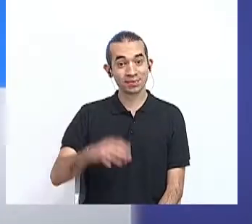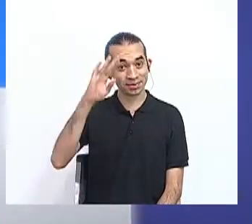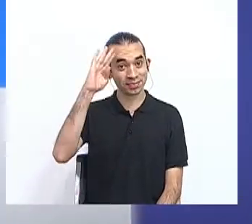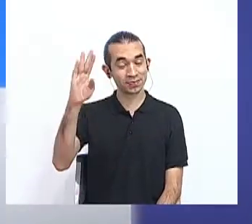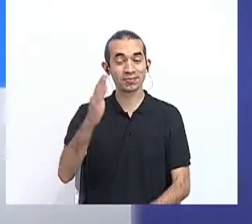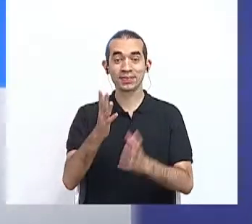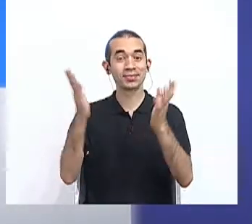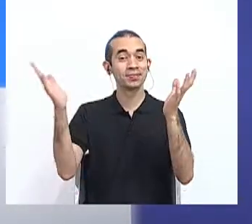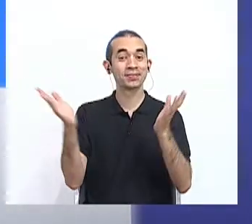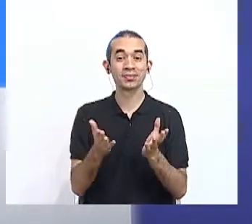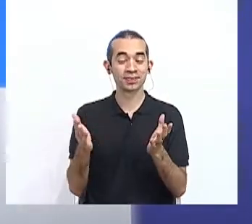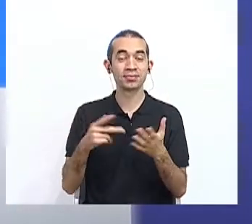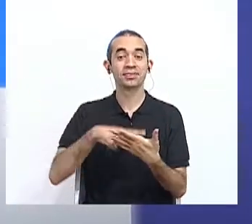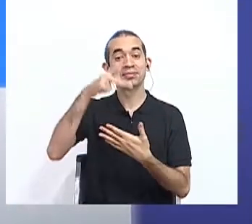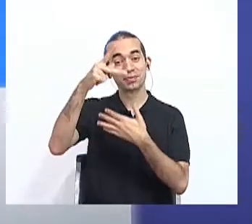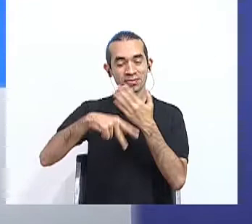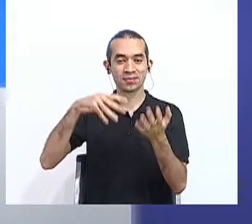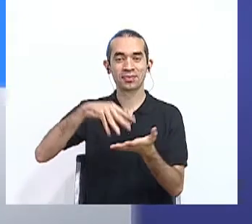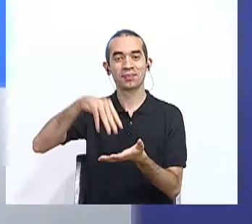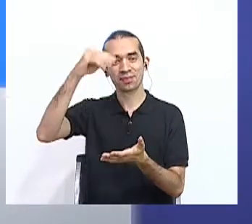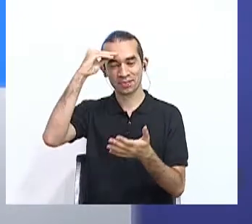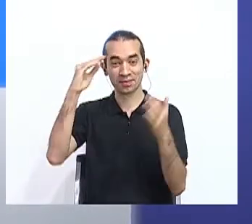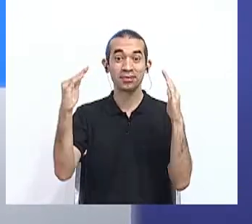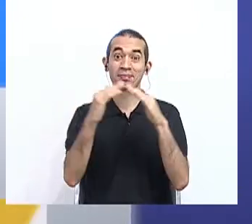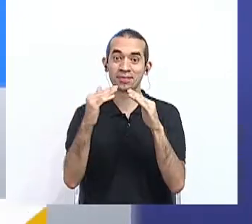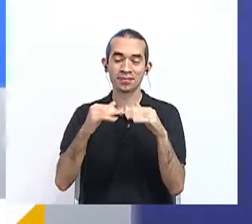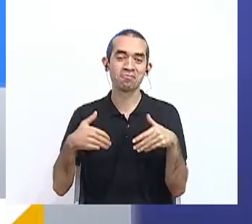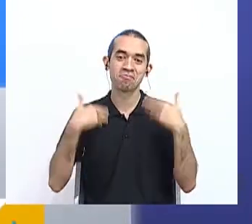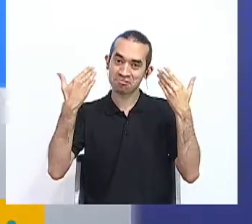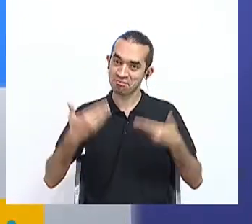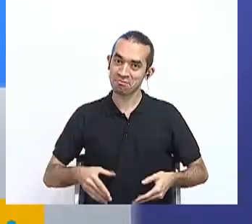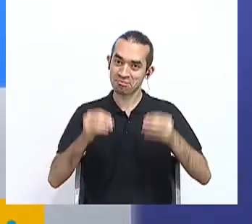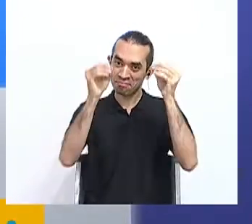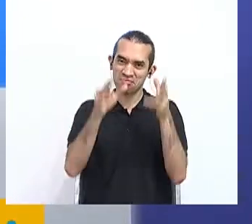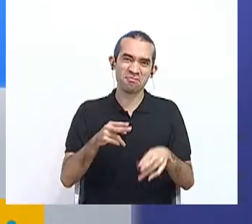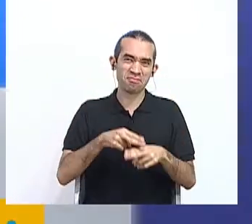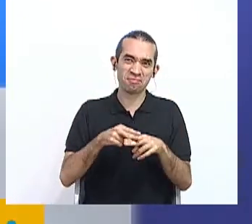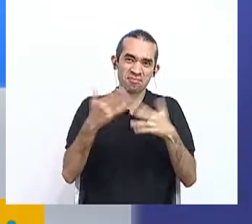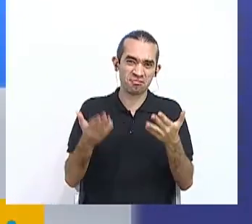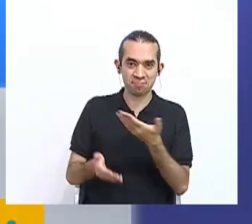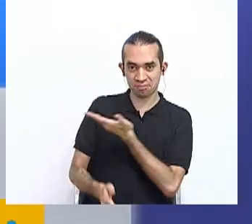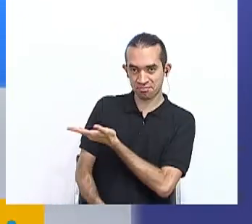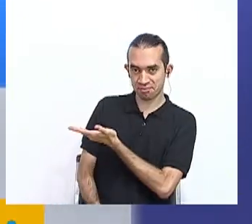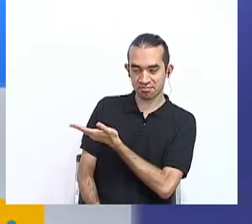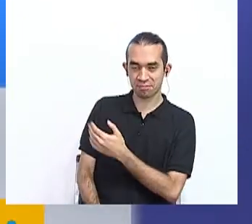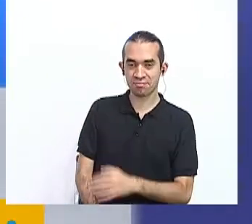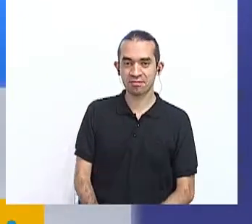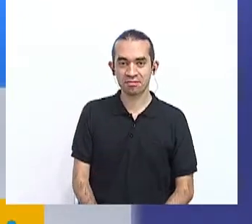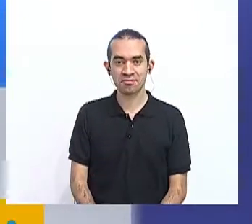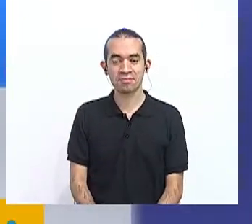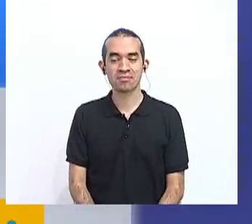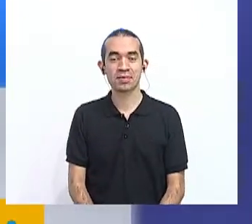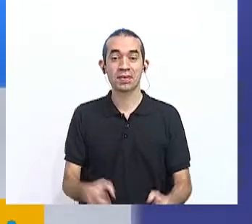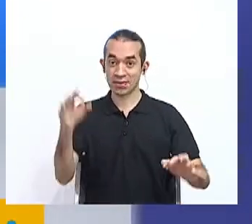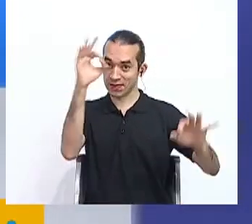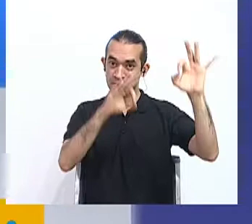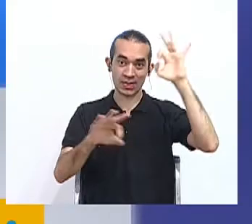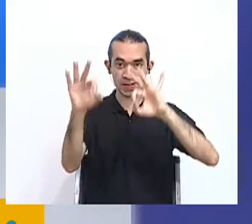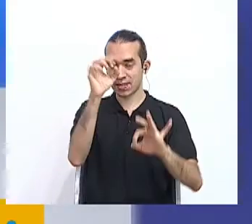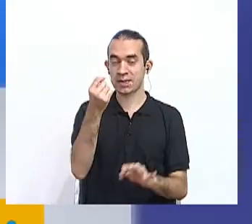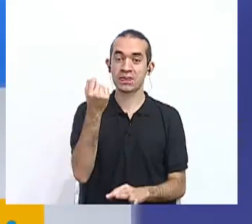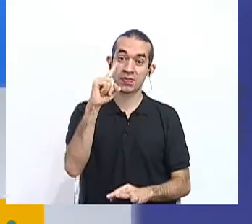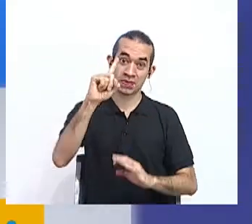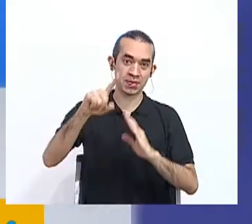Hola, bienvenidos a su programa Aprendo en Casa. Soy la profesora Andrea Arias Quesada, de Física de 11º año, y estoy